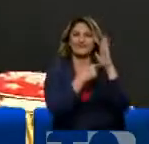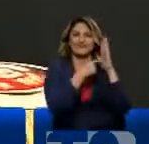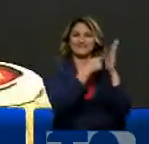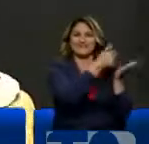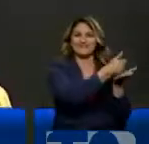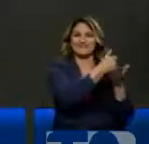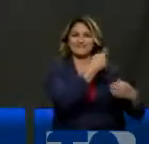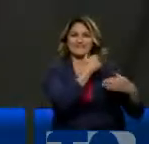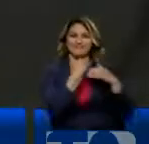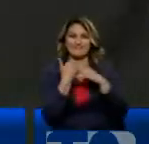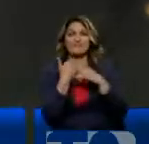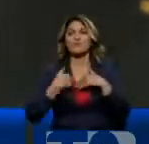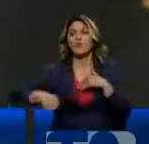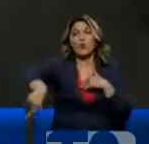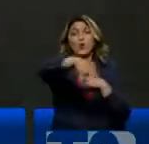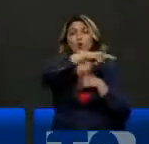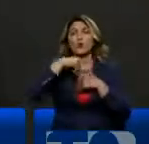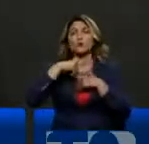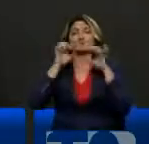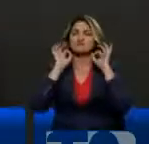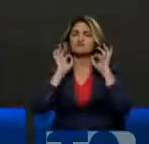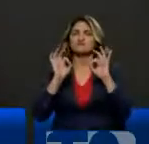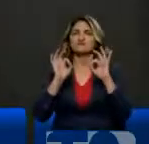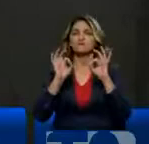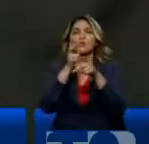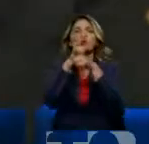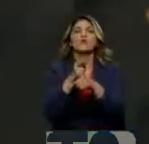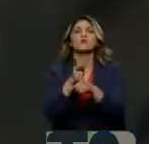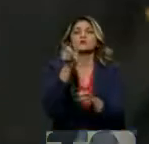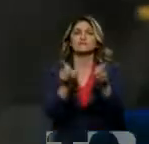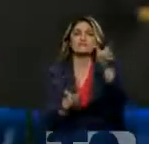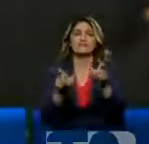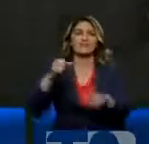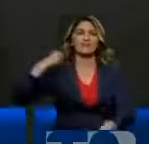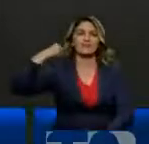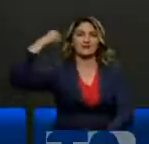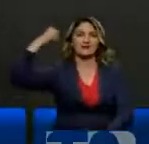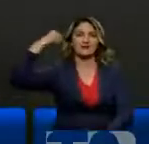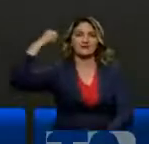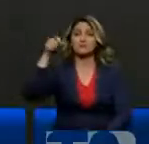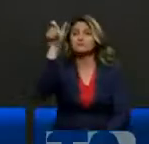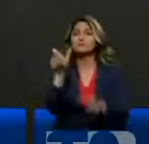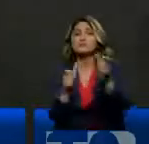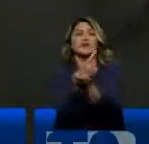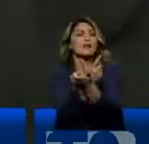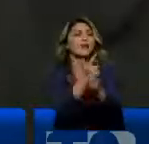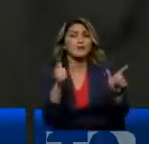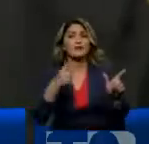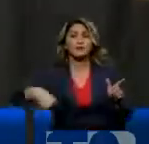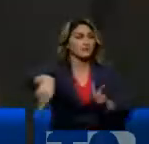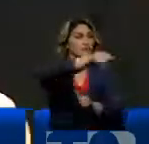a la vez una institución protectora de derechos, libertades y